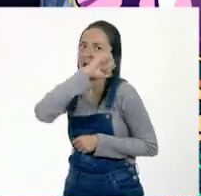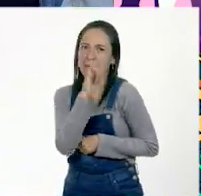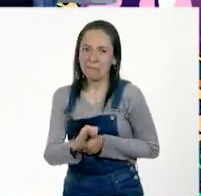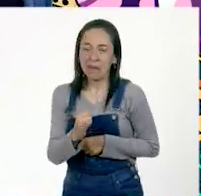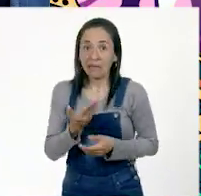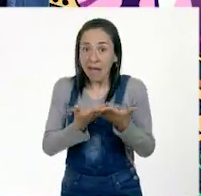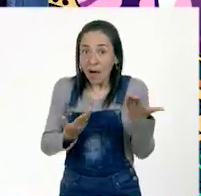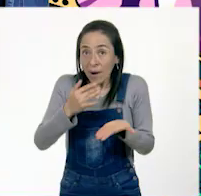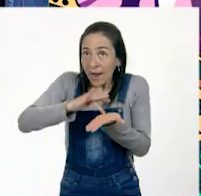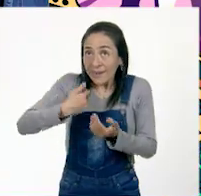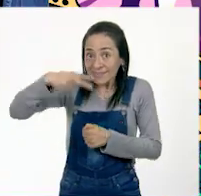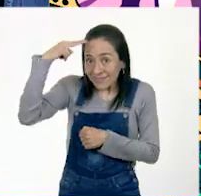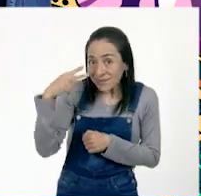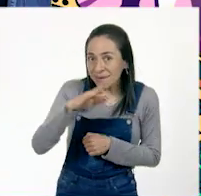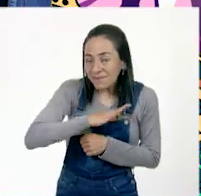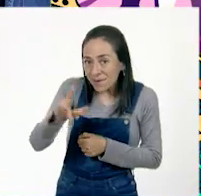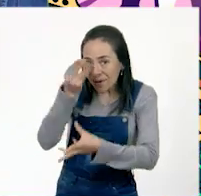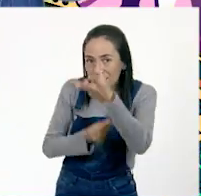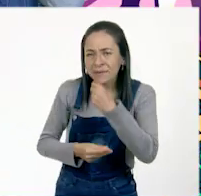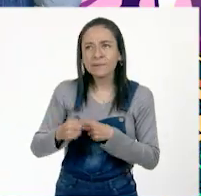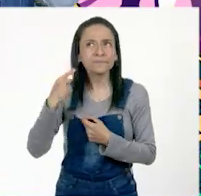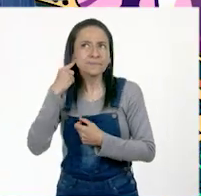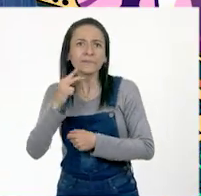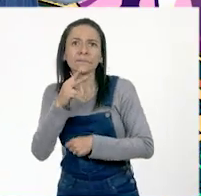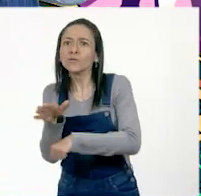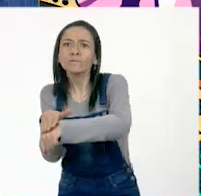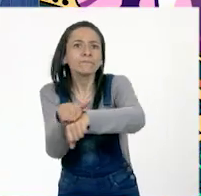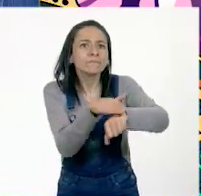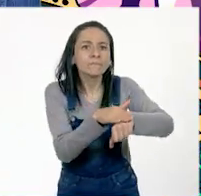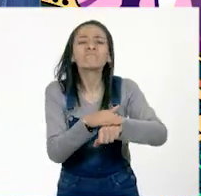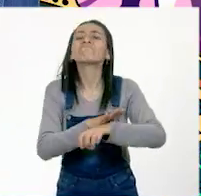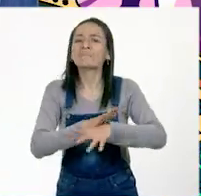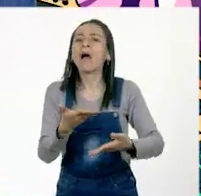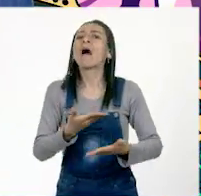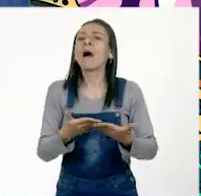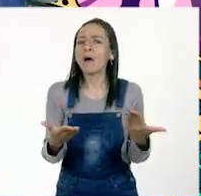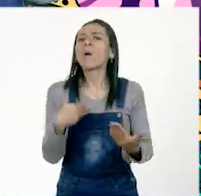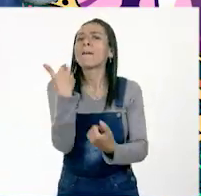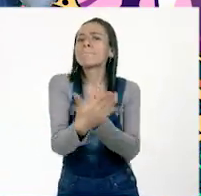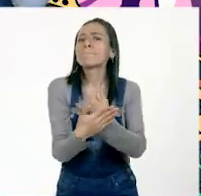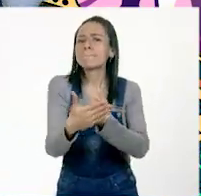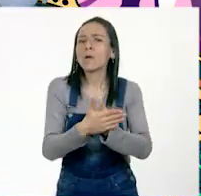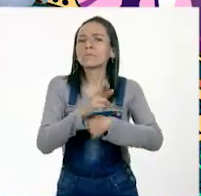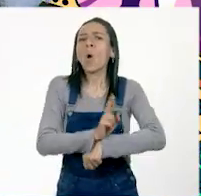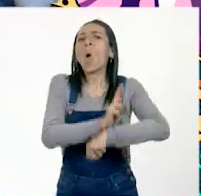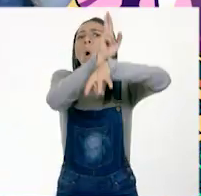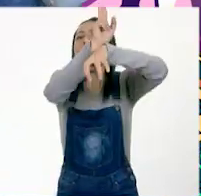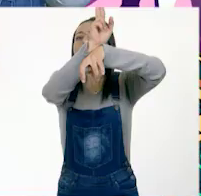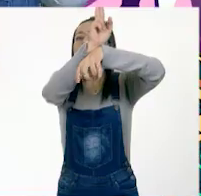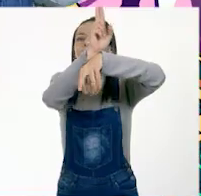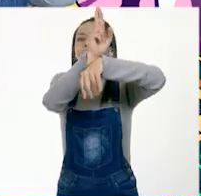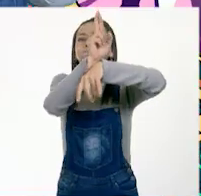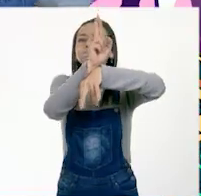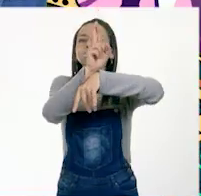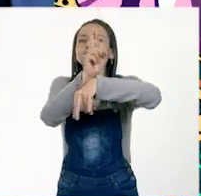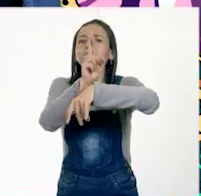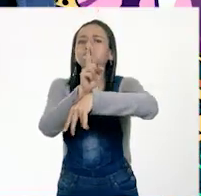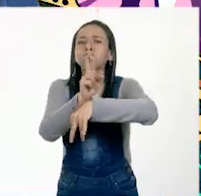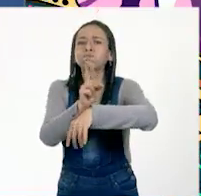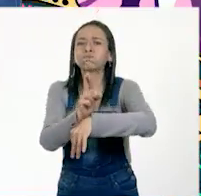Tripulación, estamos a punto de aterrizar en el segundo planeta. ¡Prepárense para la